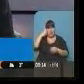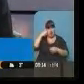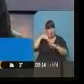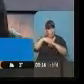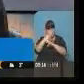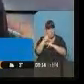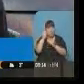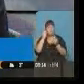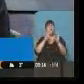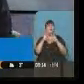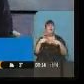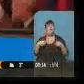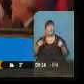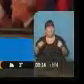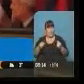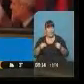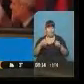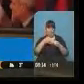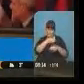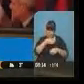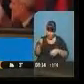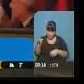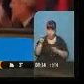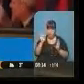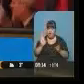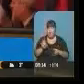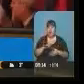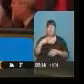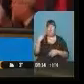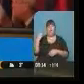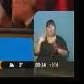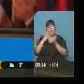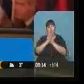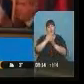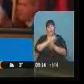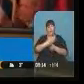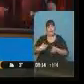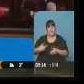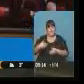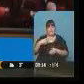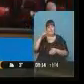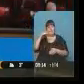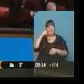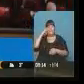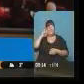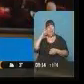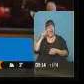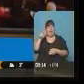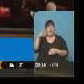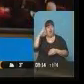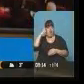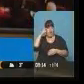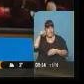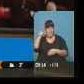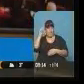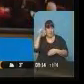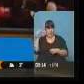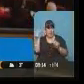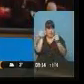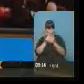para buscar que efectivamente este vamos con el presidente de chiná ya que es de parlamentario del